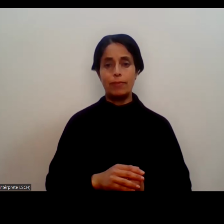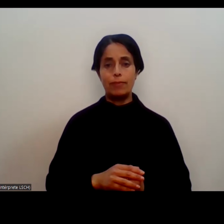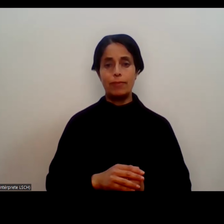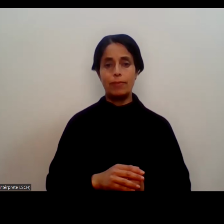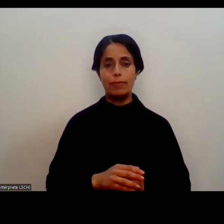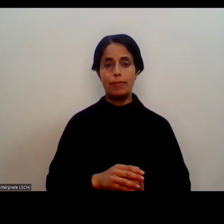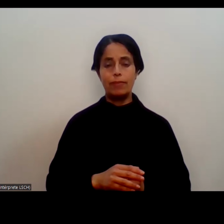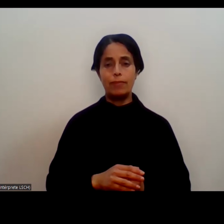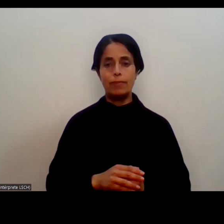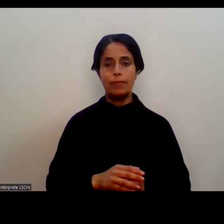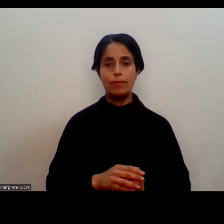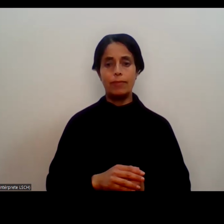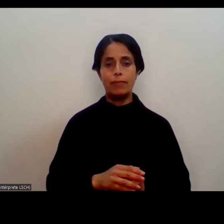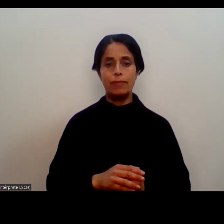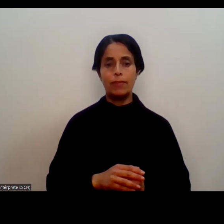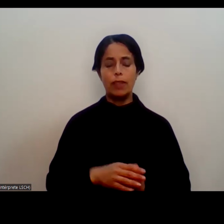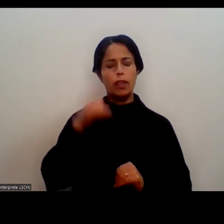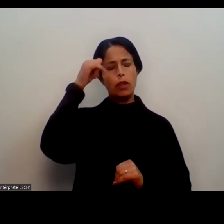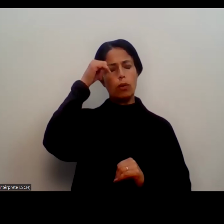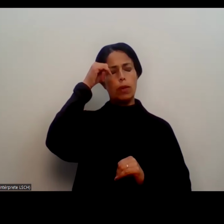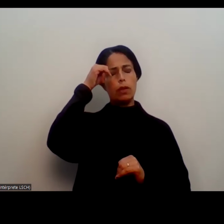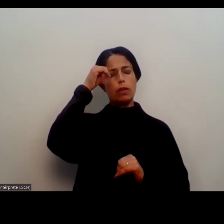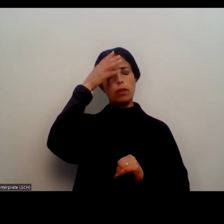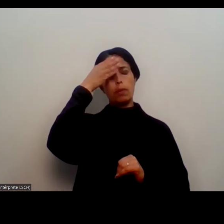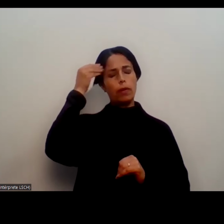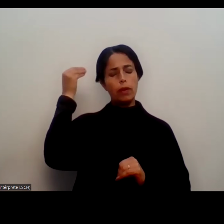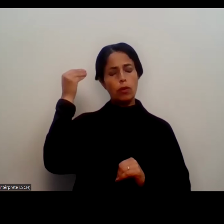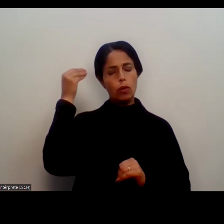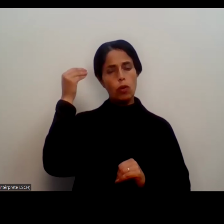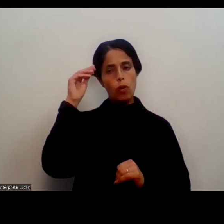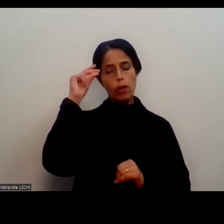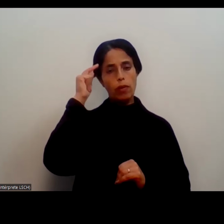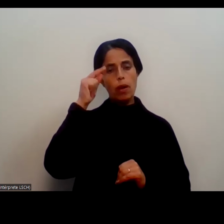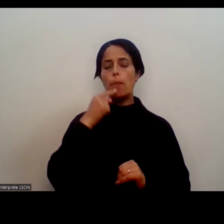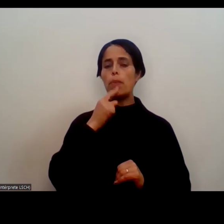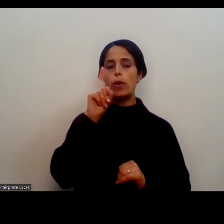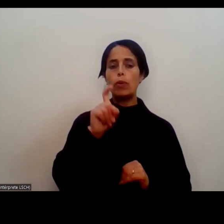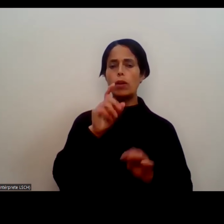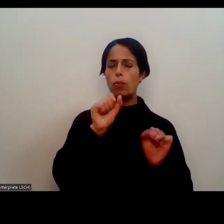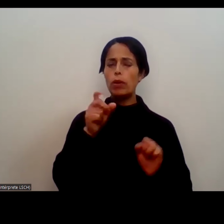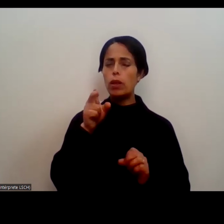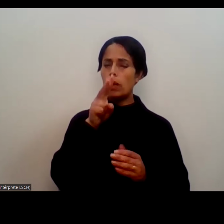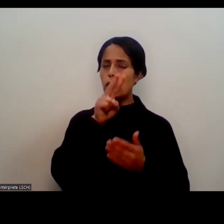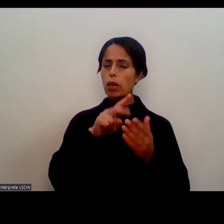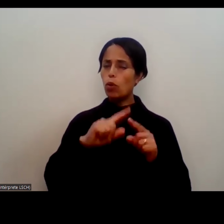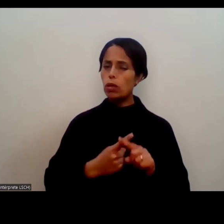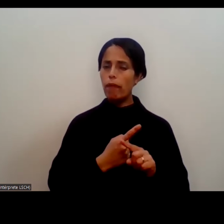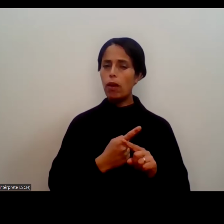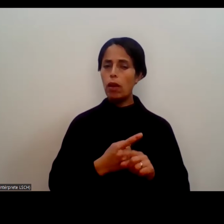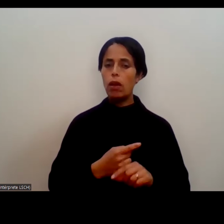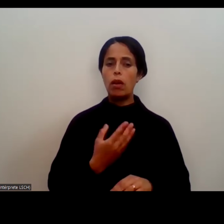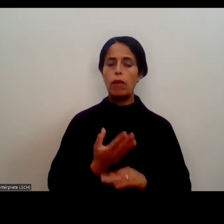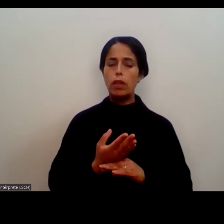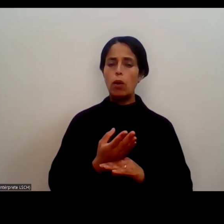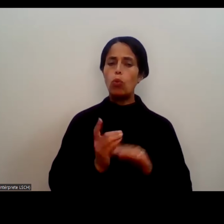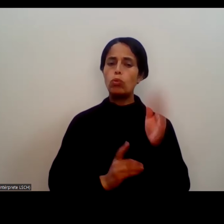las... uy, perdón, se me fue la idea de la pregunta. ¿La puedes leer de nuevo? Si había una